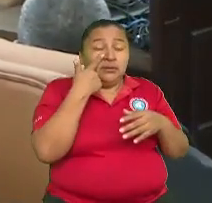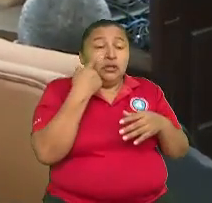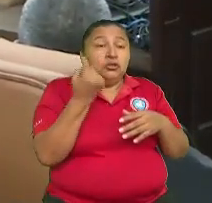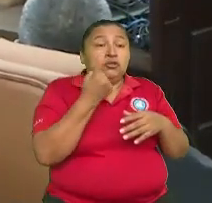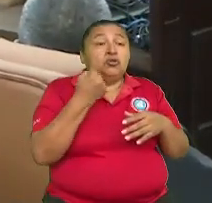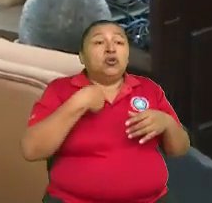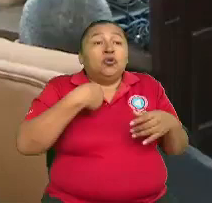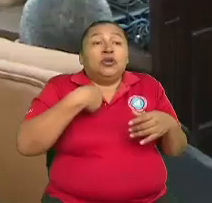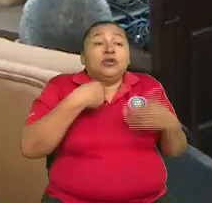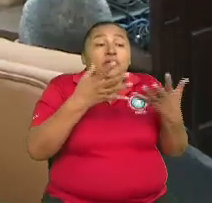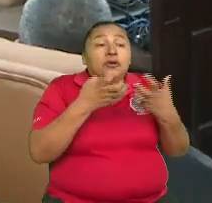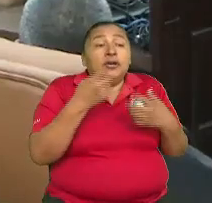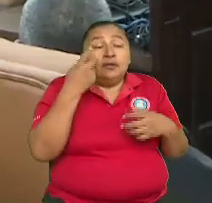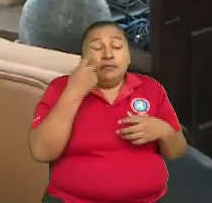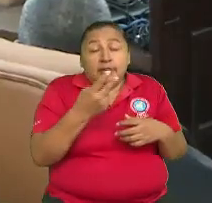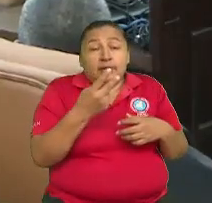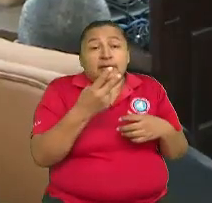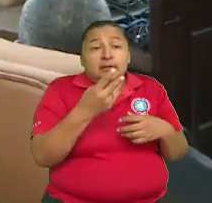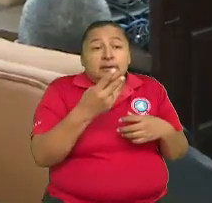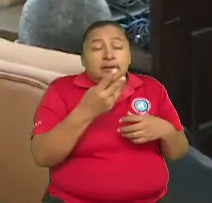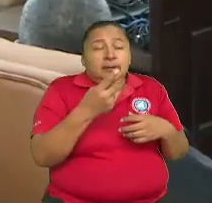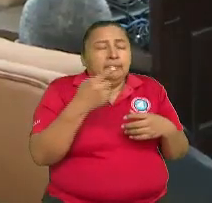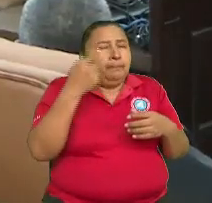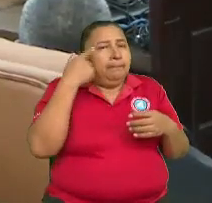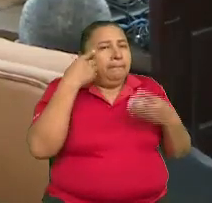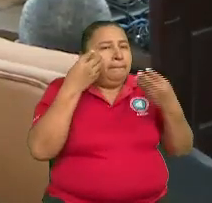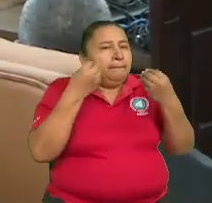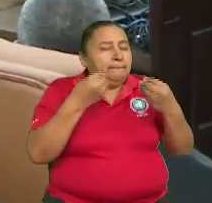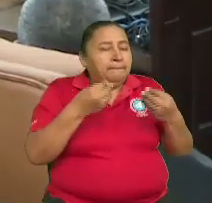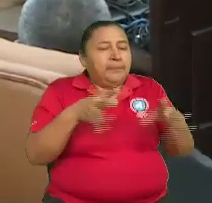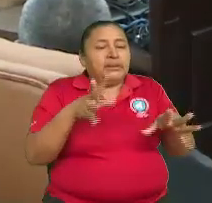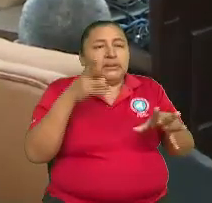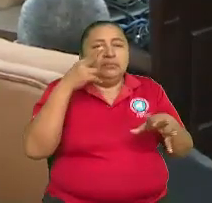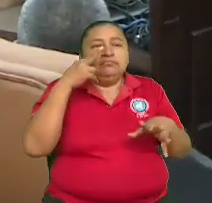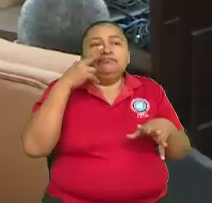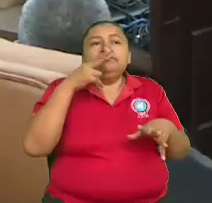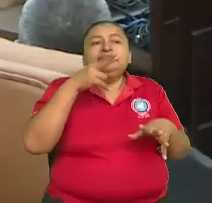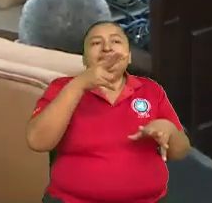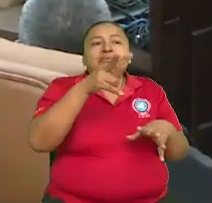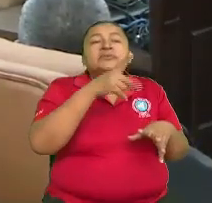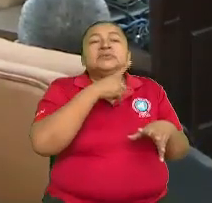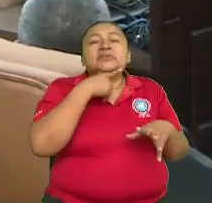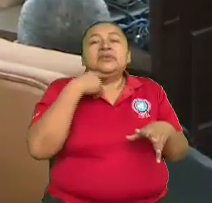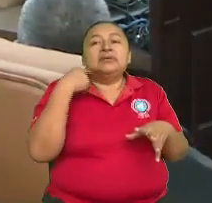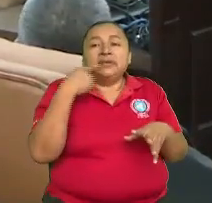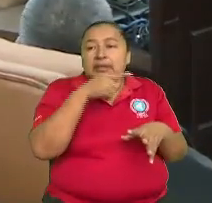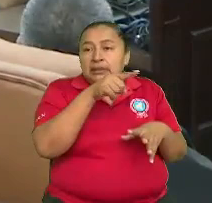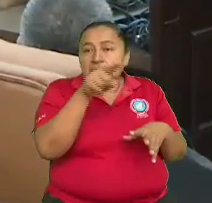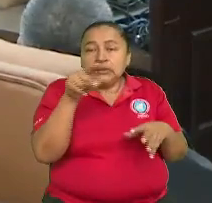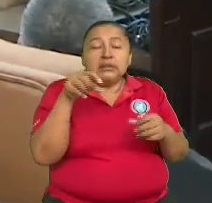que queremos, perdemos la visión de la realidad.